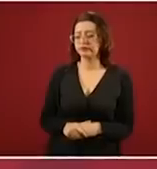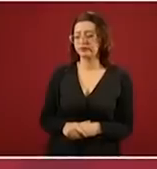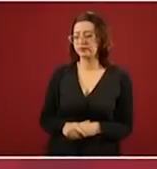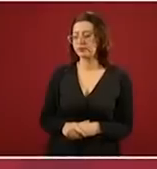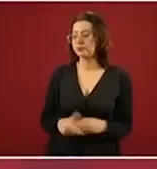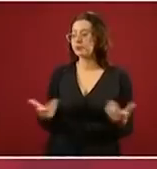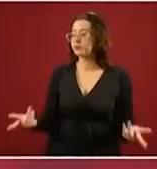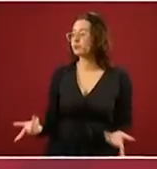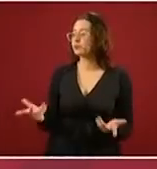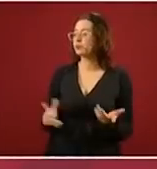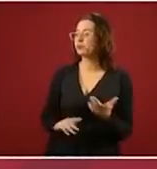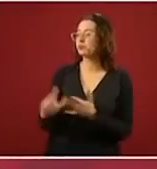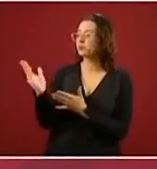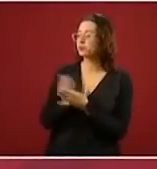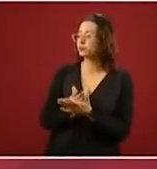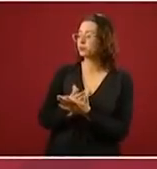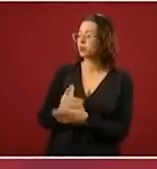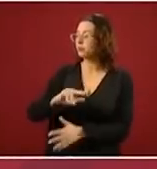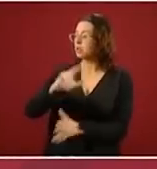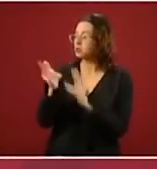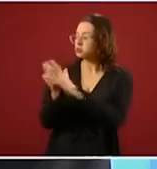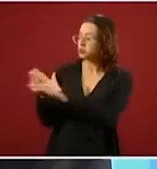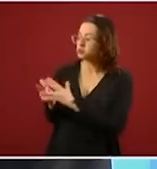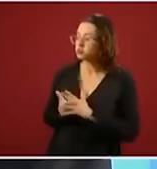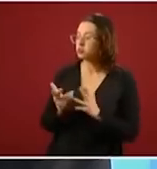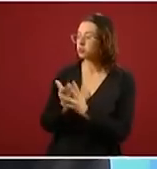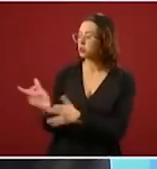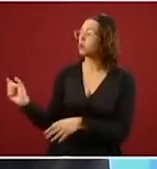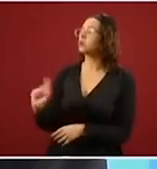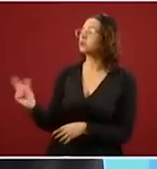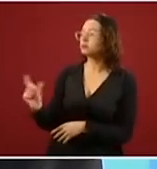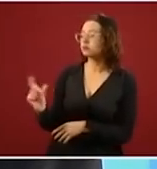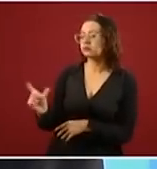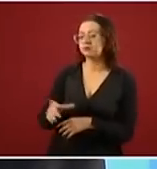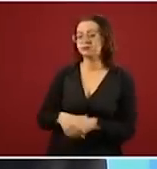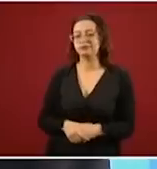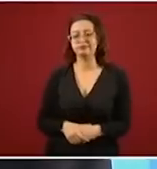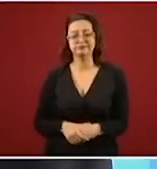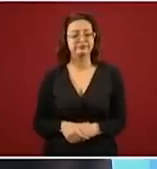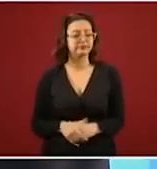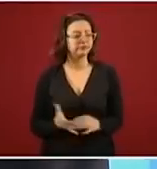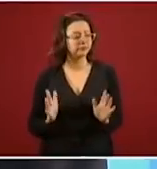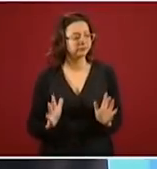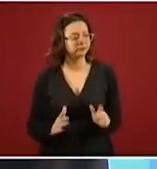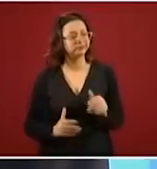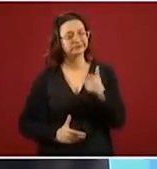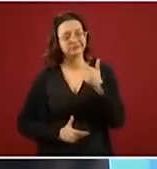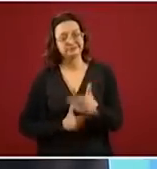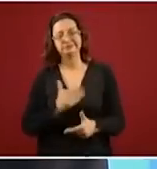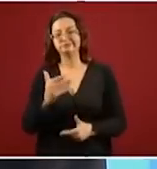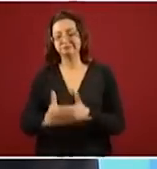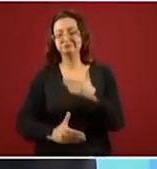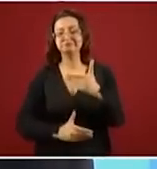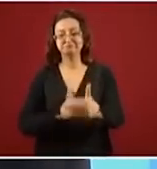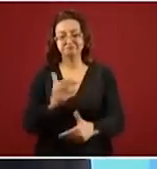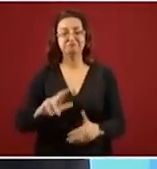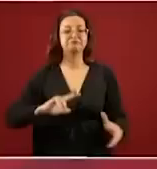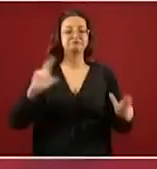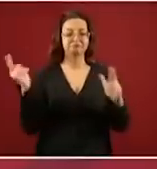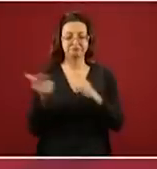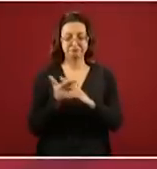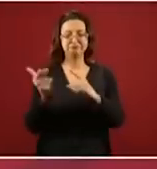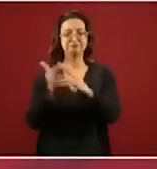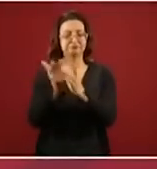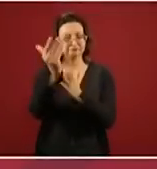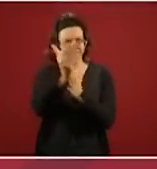o se reduce la tasa de homicidios se va a reducir la tracción visible que tenemos la otra